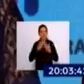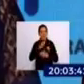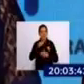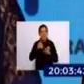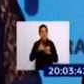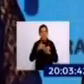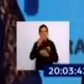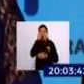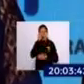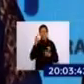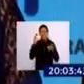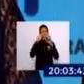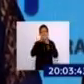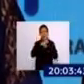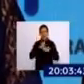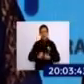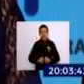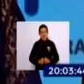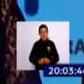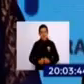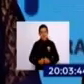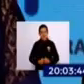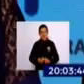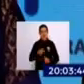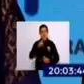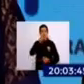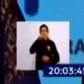noches. Habiéndose escrutado